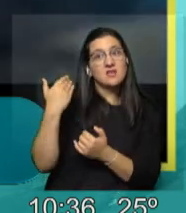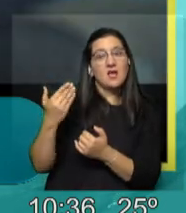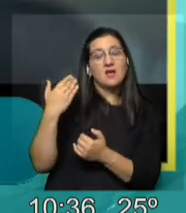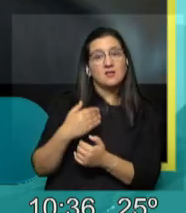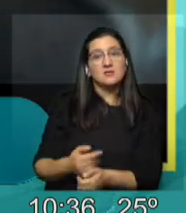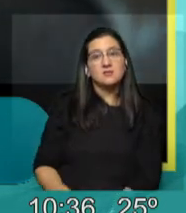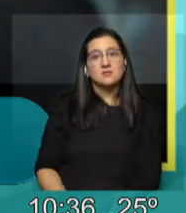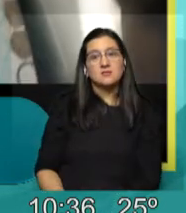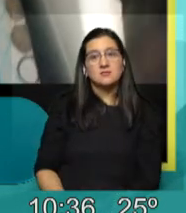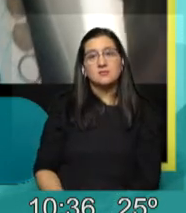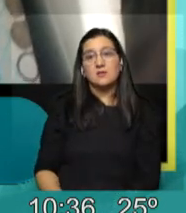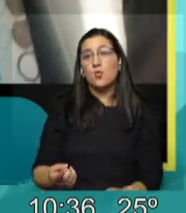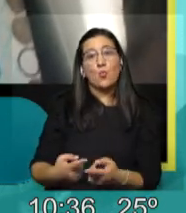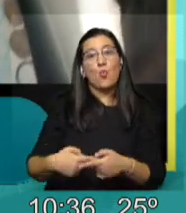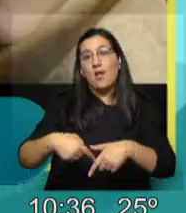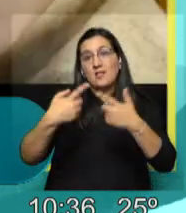te toque el asiento que te toque. O sea,